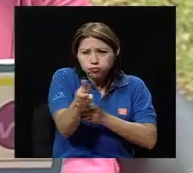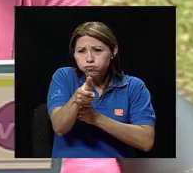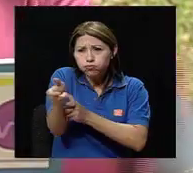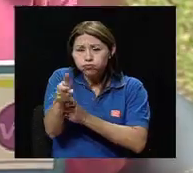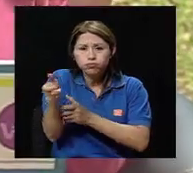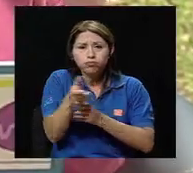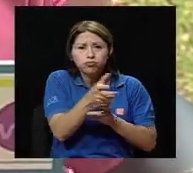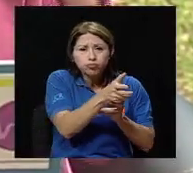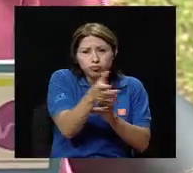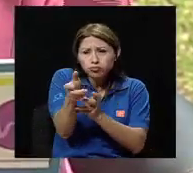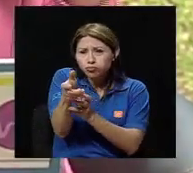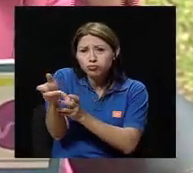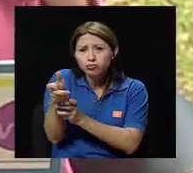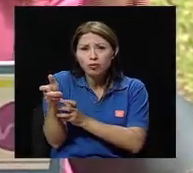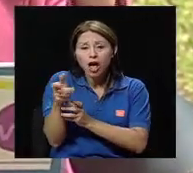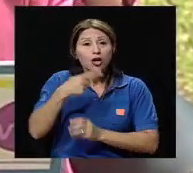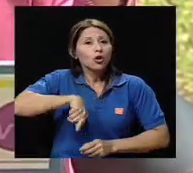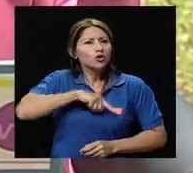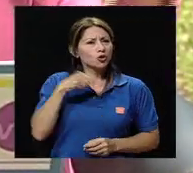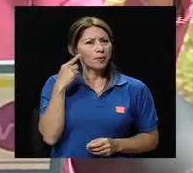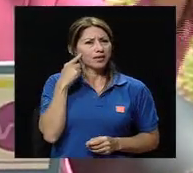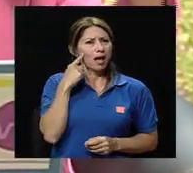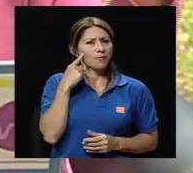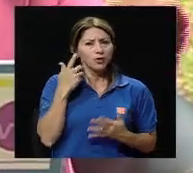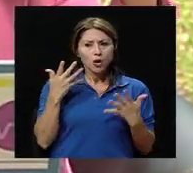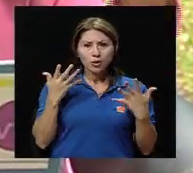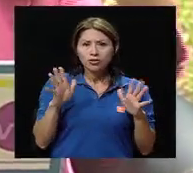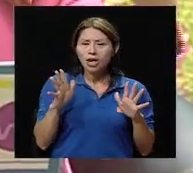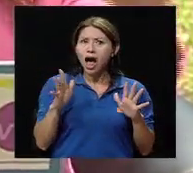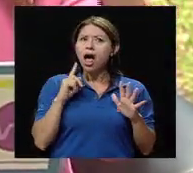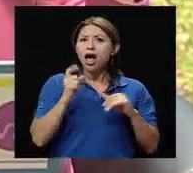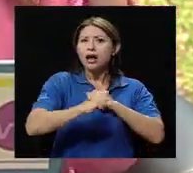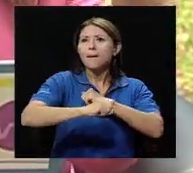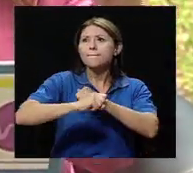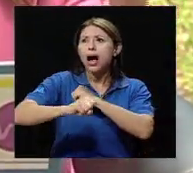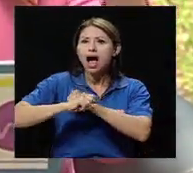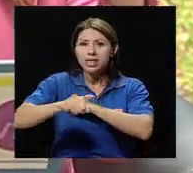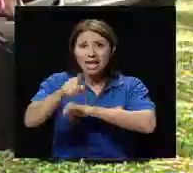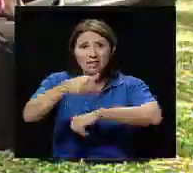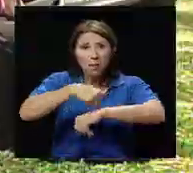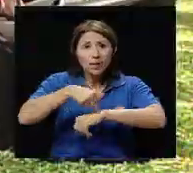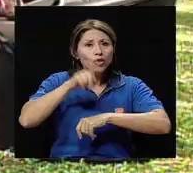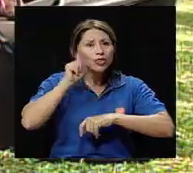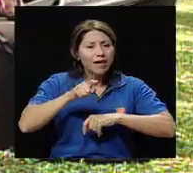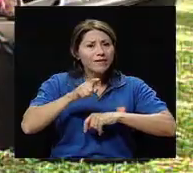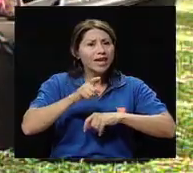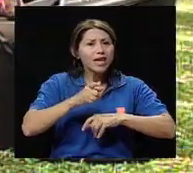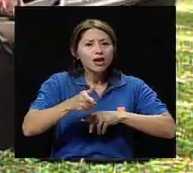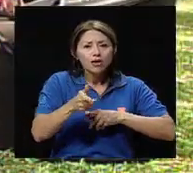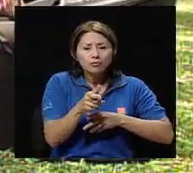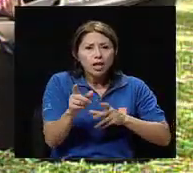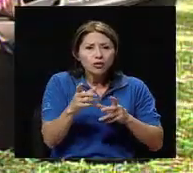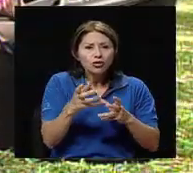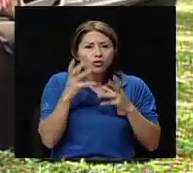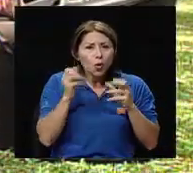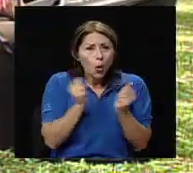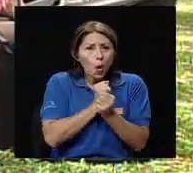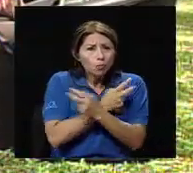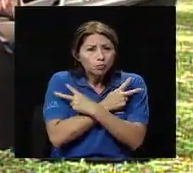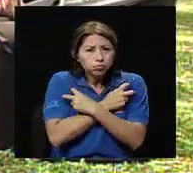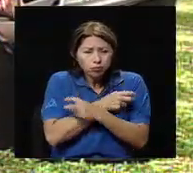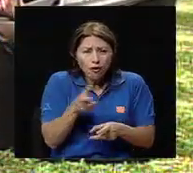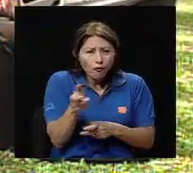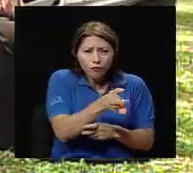que siempre pensamos cuando hay criadero o cuando se trata de campañas contra el dengue, fumigar, hay que fumigar. Sí. Sería importante entonces... Si don